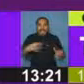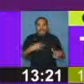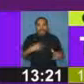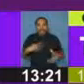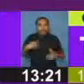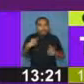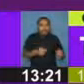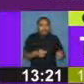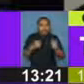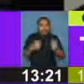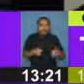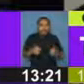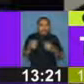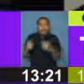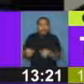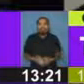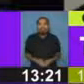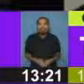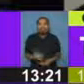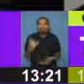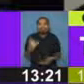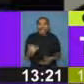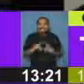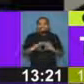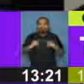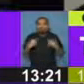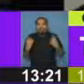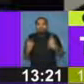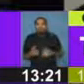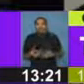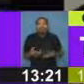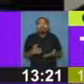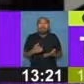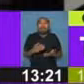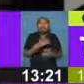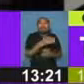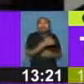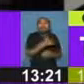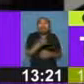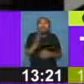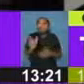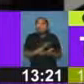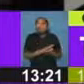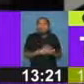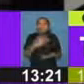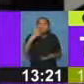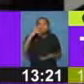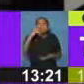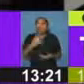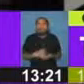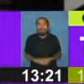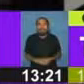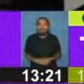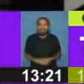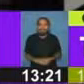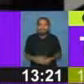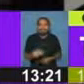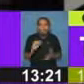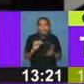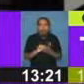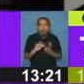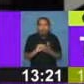adm las digitales móviles por escuela Eso es en función de la cantidad de alumnos y de docentes que tienen